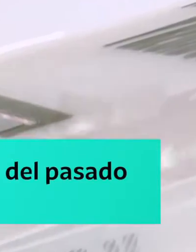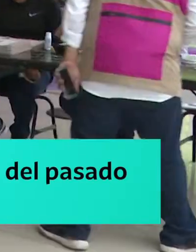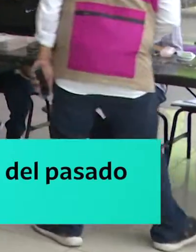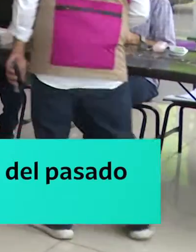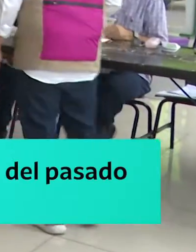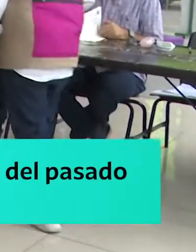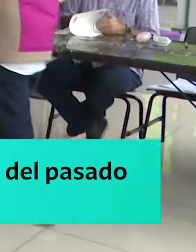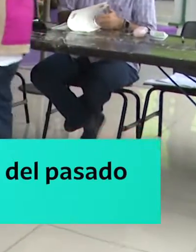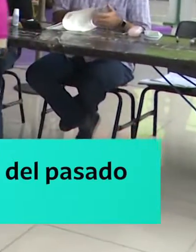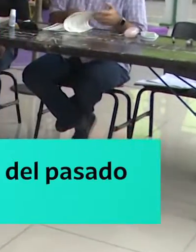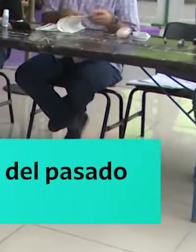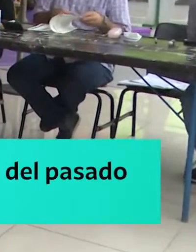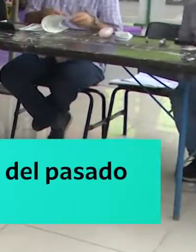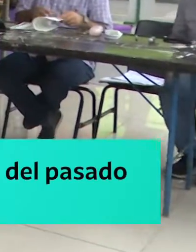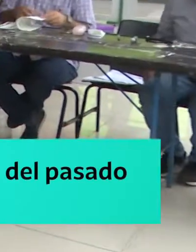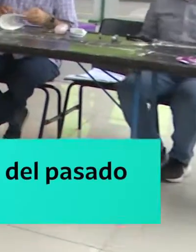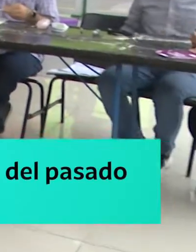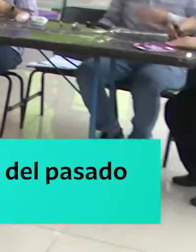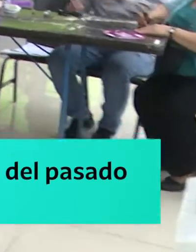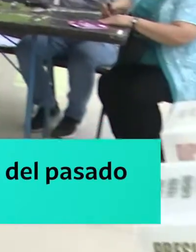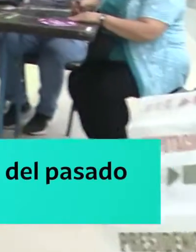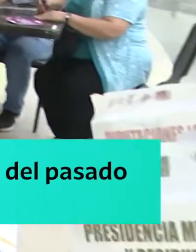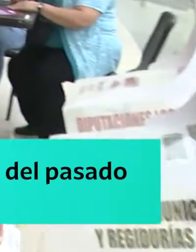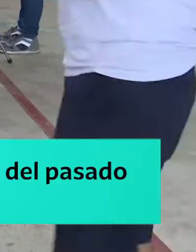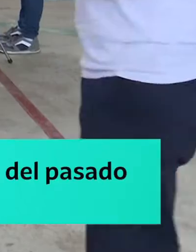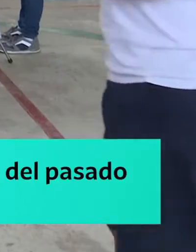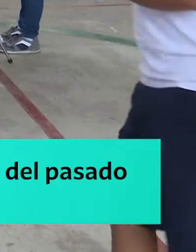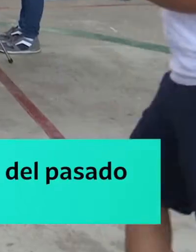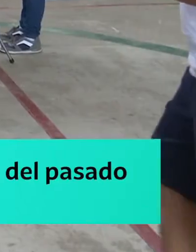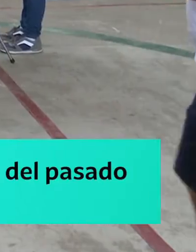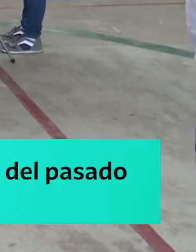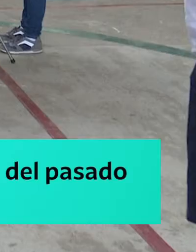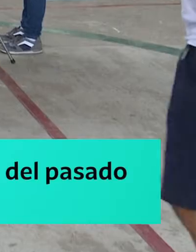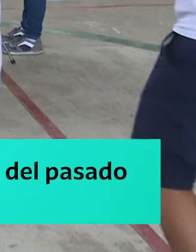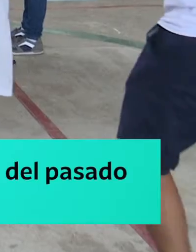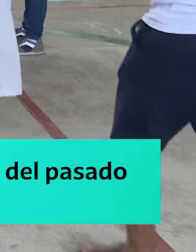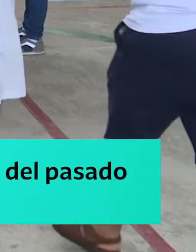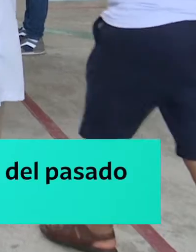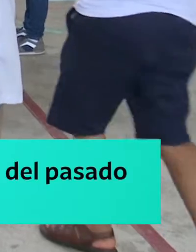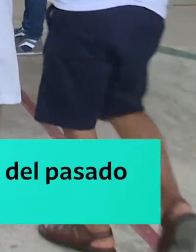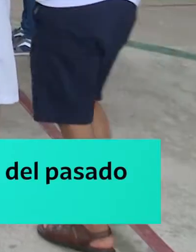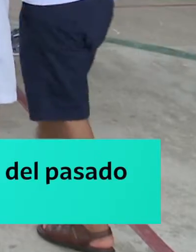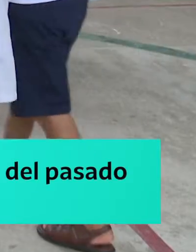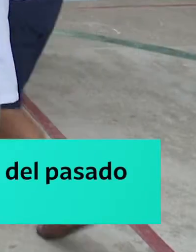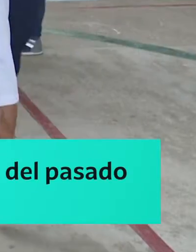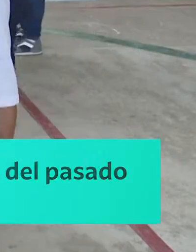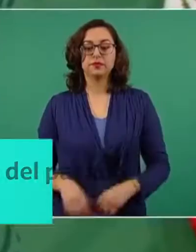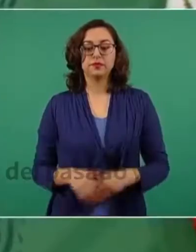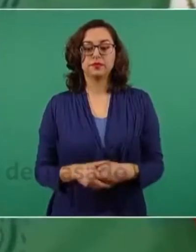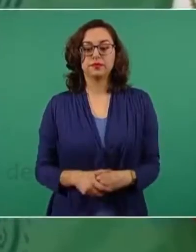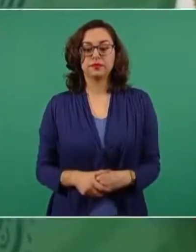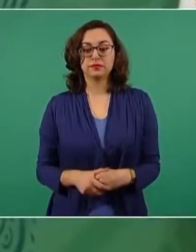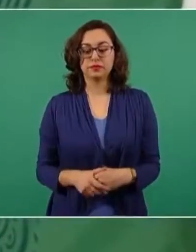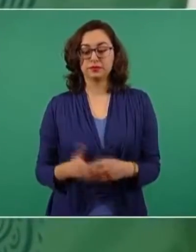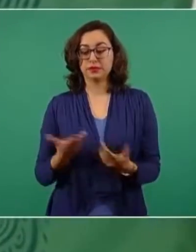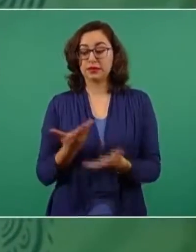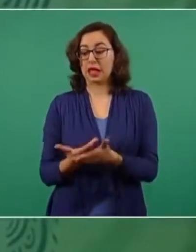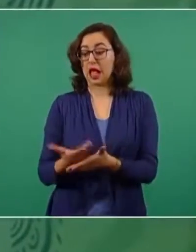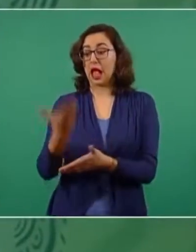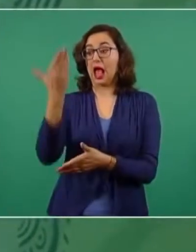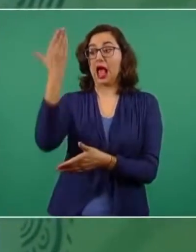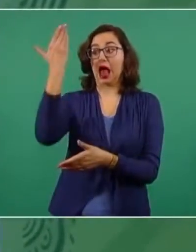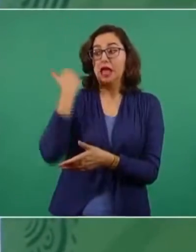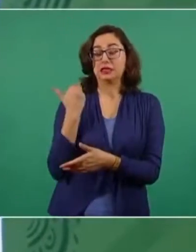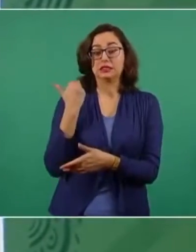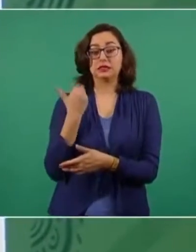que estaban en juego, 11 fueron para Morena y además se obtuvo la mayoría en el Congreso de la Unión, afirmó el presidente Andrés Manuel López